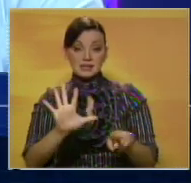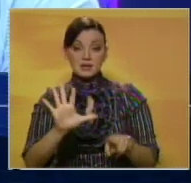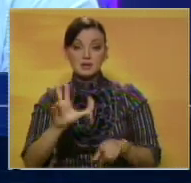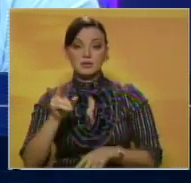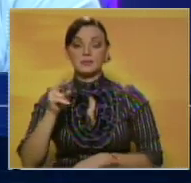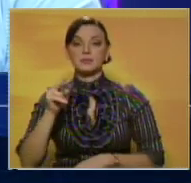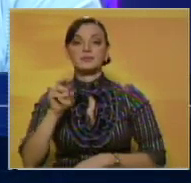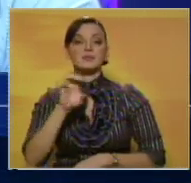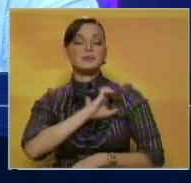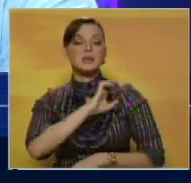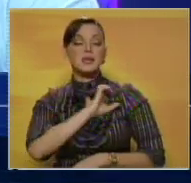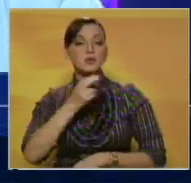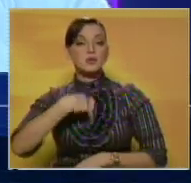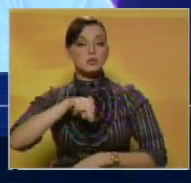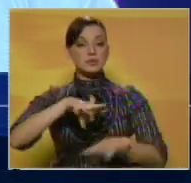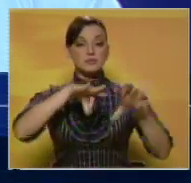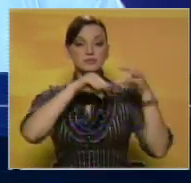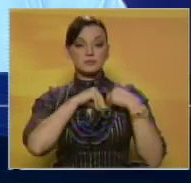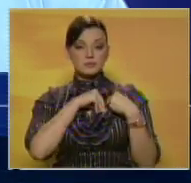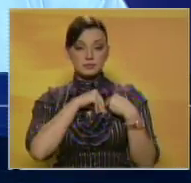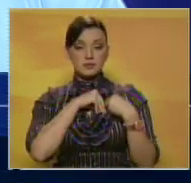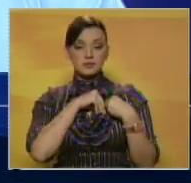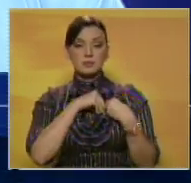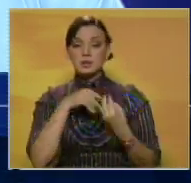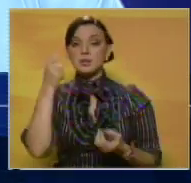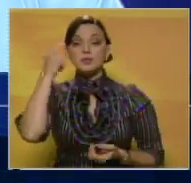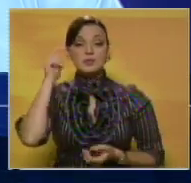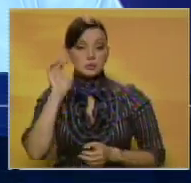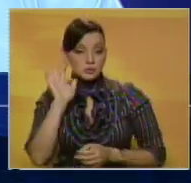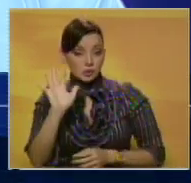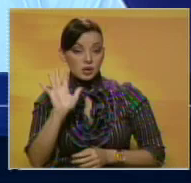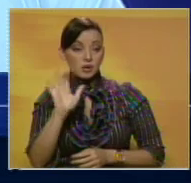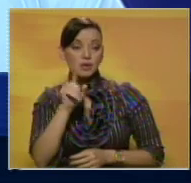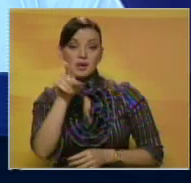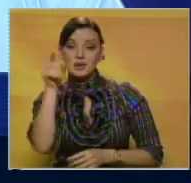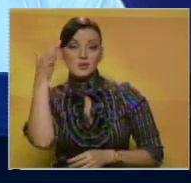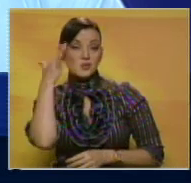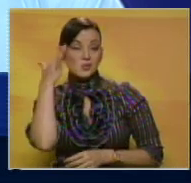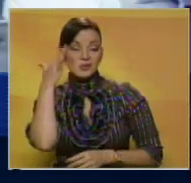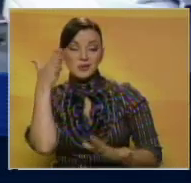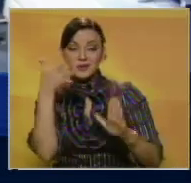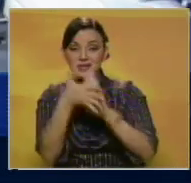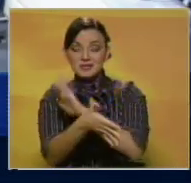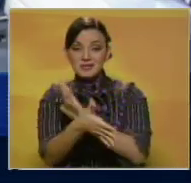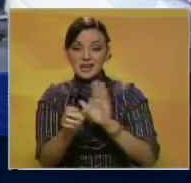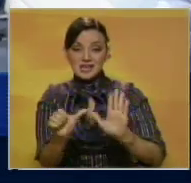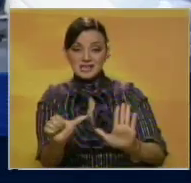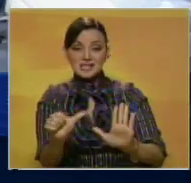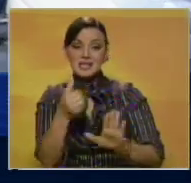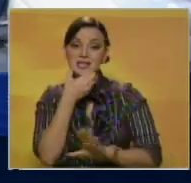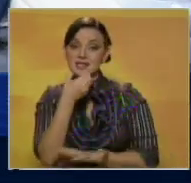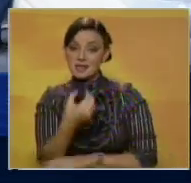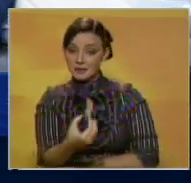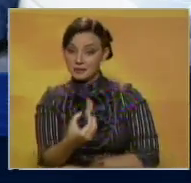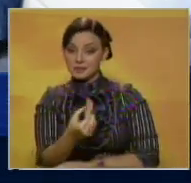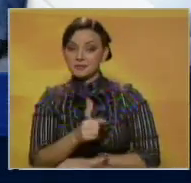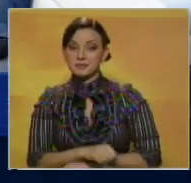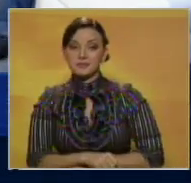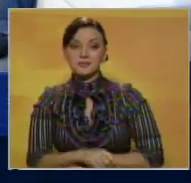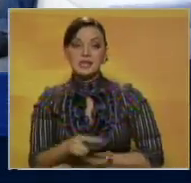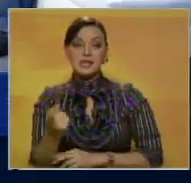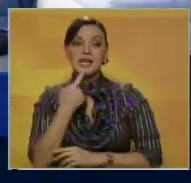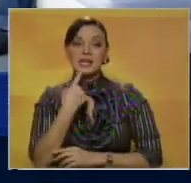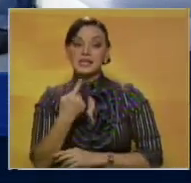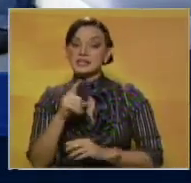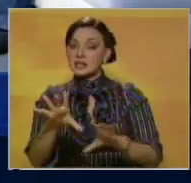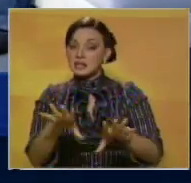que no le han dado correcta lectura a lo que pasó el 6 de diciembre. Advierte que esto demuestra que se está desconociendo